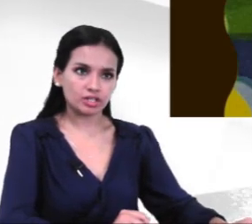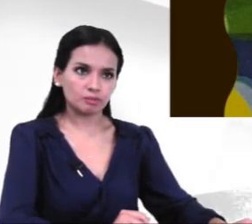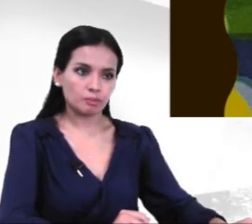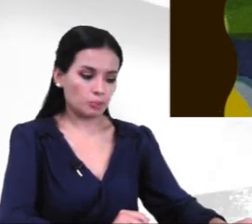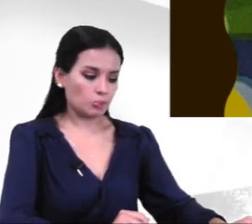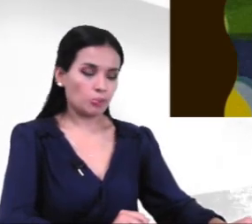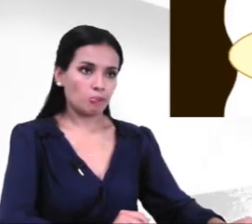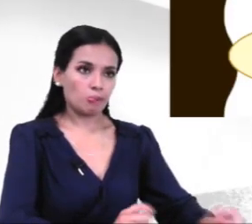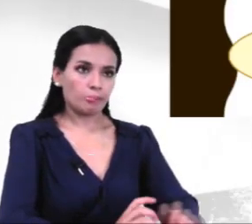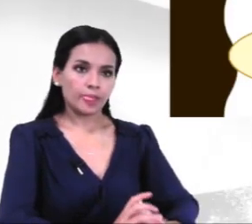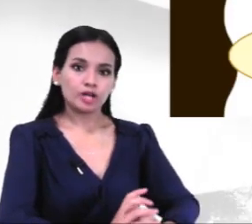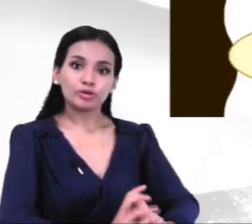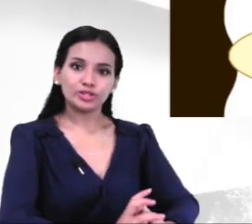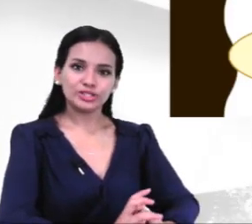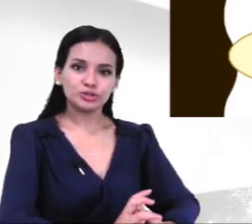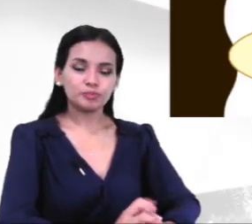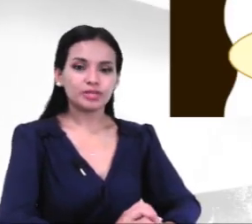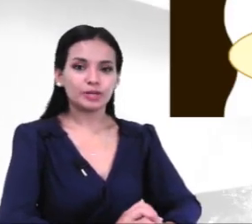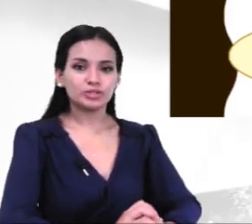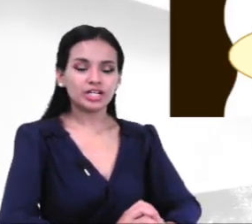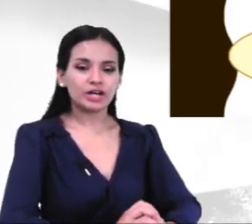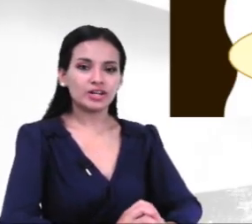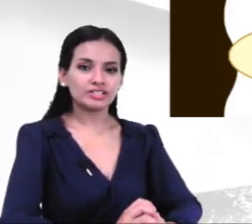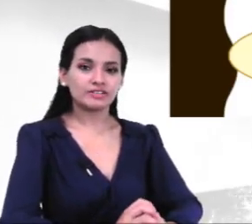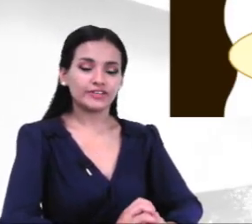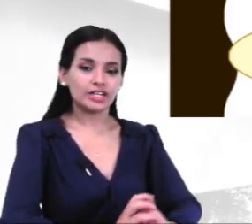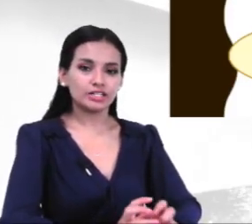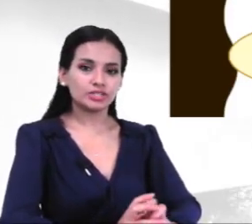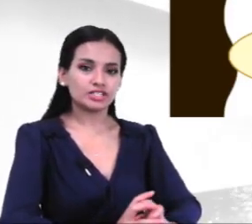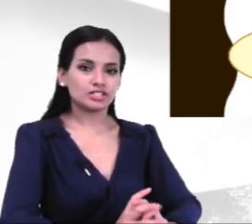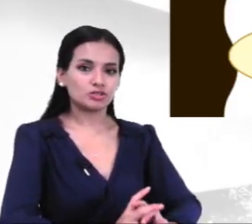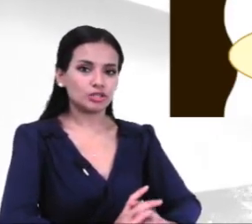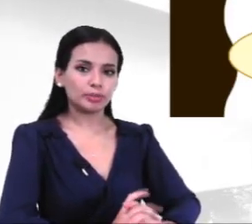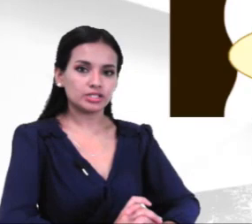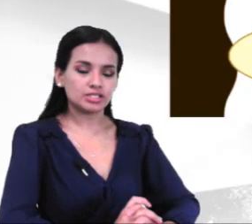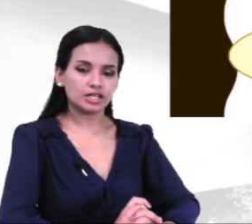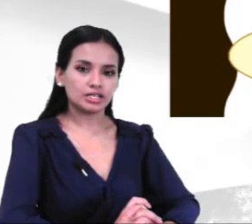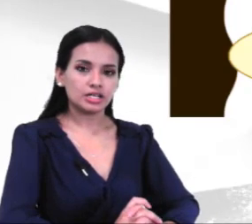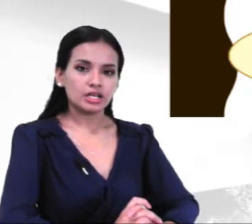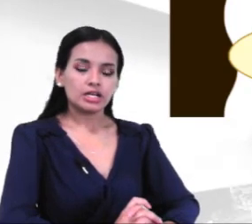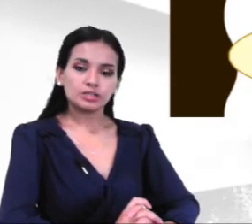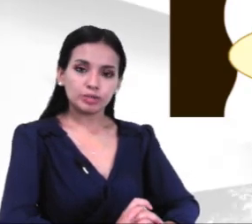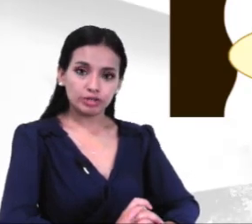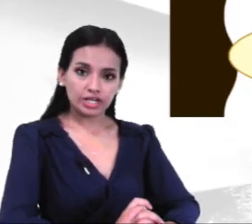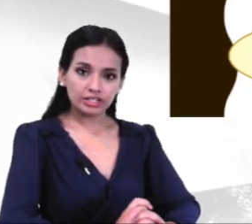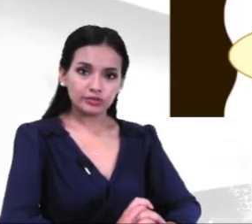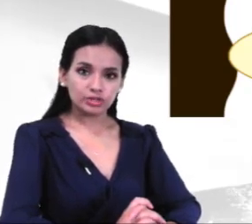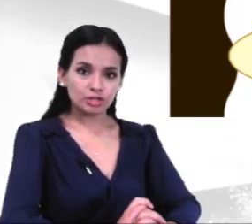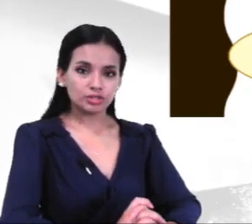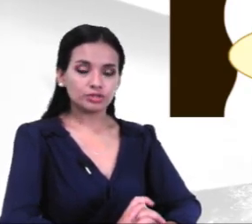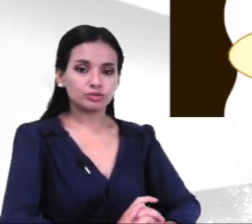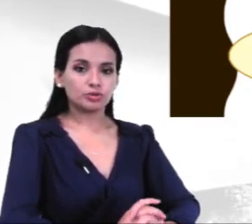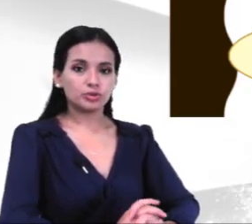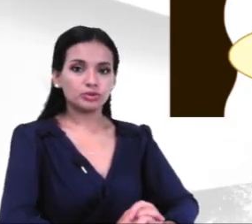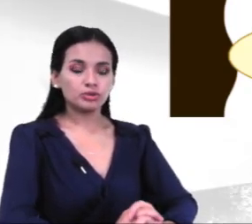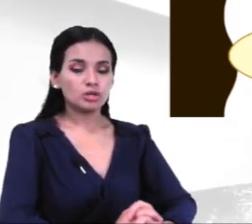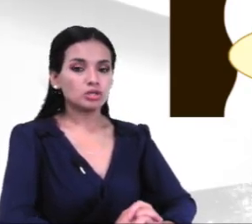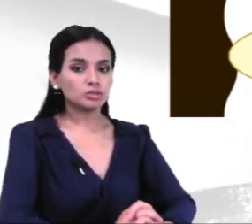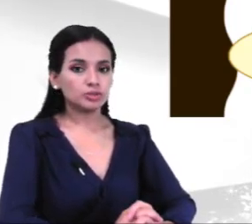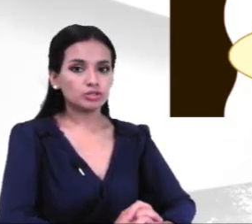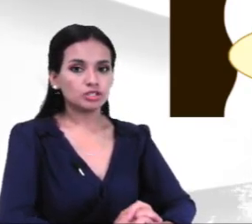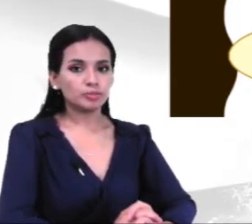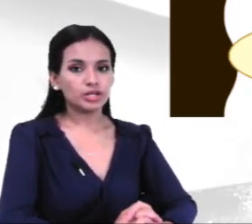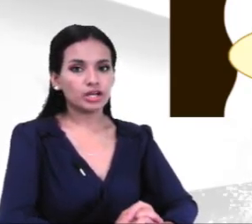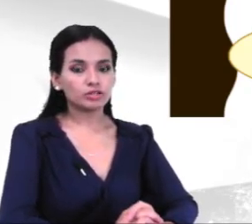creatividad con esto hemos llegado a la final de nuestra sesión de aprendizaje espero que hayan disfrutado tanto como yo